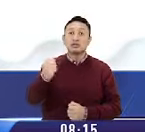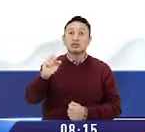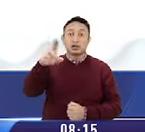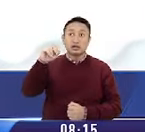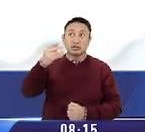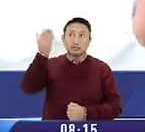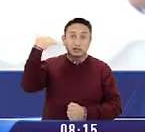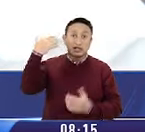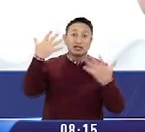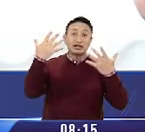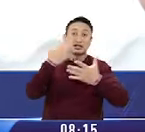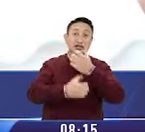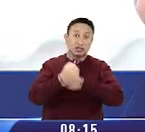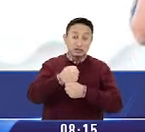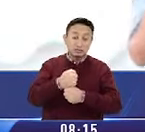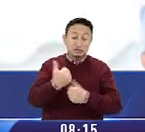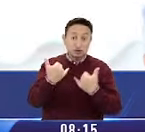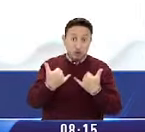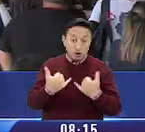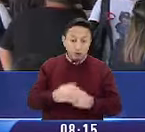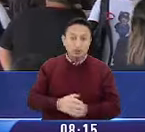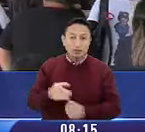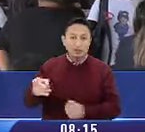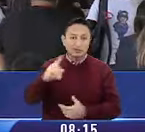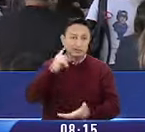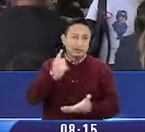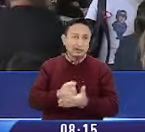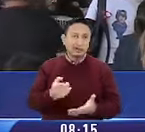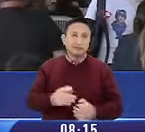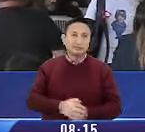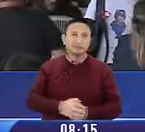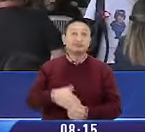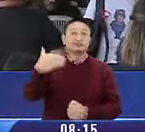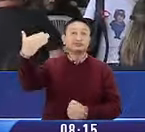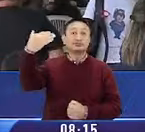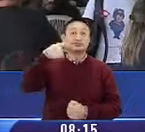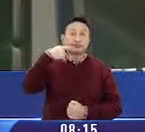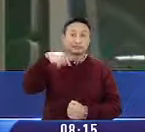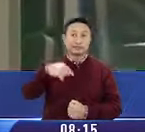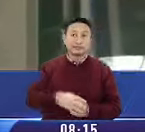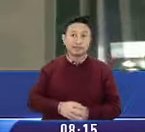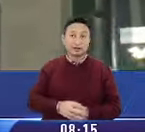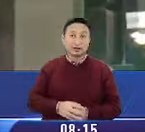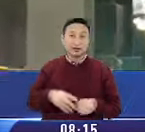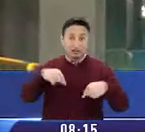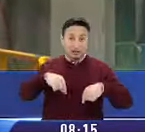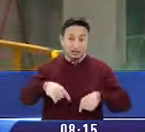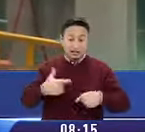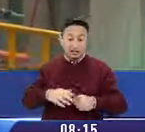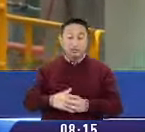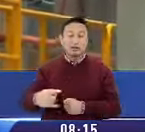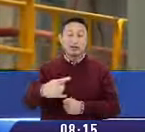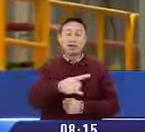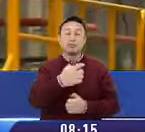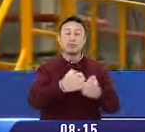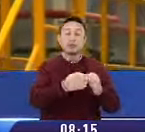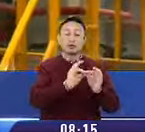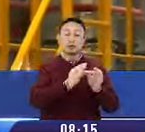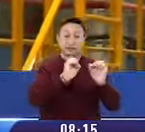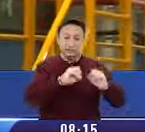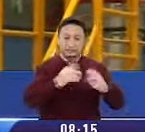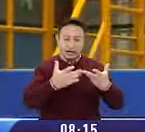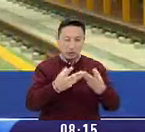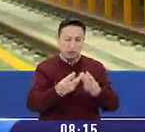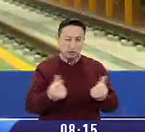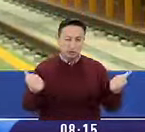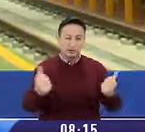como hace 10 años atrás, y ahora el CERCOV tuvo razón. Durante el evento, el alcalde advirtió que se encuentran trabajando ya para dar una solución en el marco de los mantenimientos de